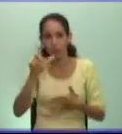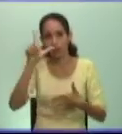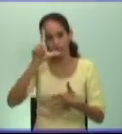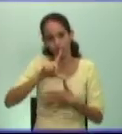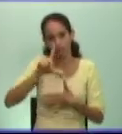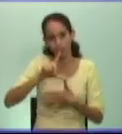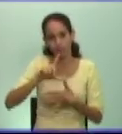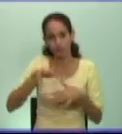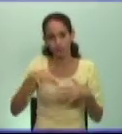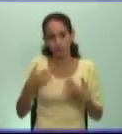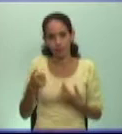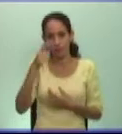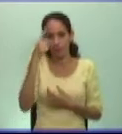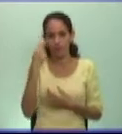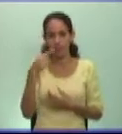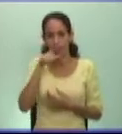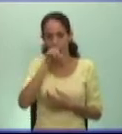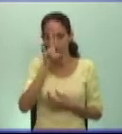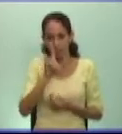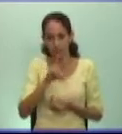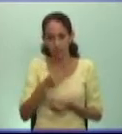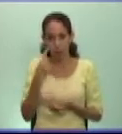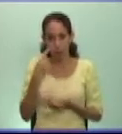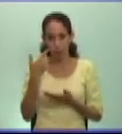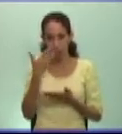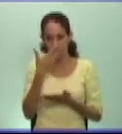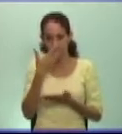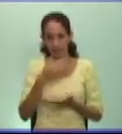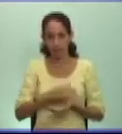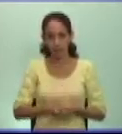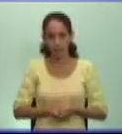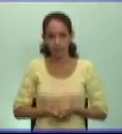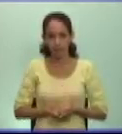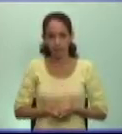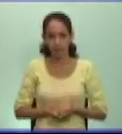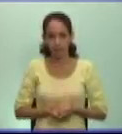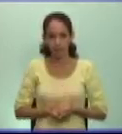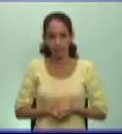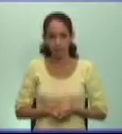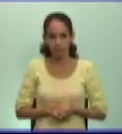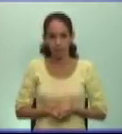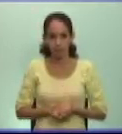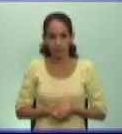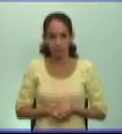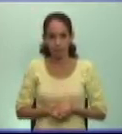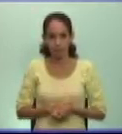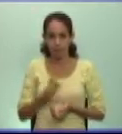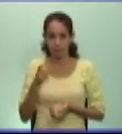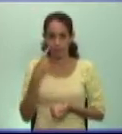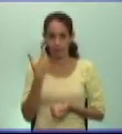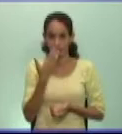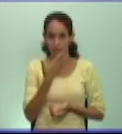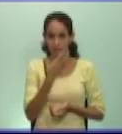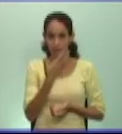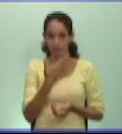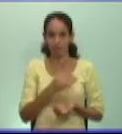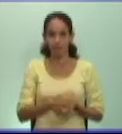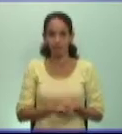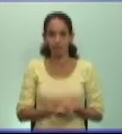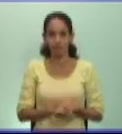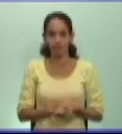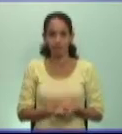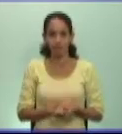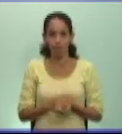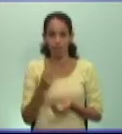la América Latina en el siglo XIX, lo mismo que hicimos con Estados Unidos. ¿Cuál es la realidad de América Latina? Miren ahí, vamos a dividirlo en dos